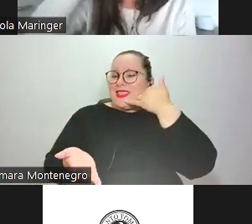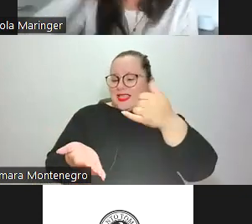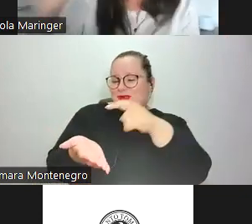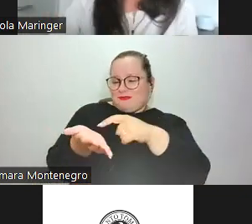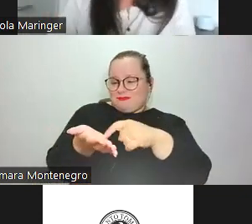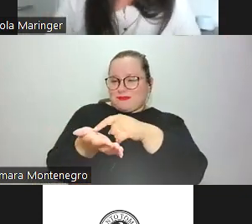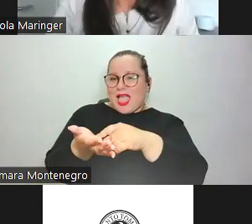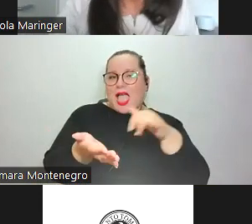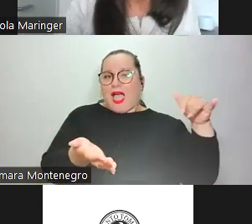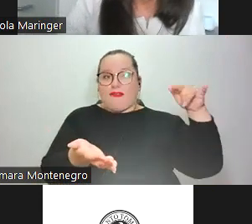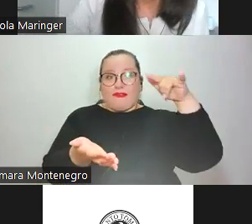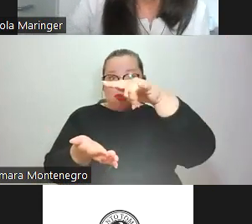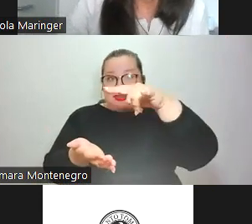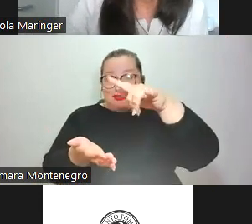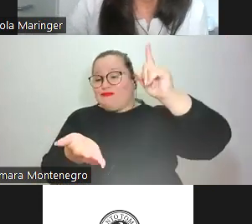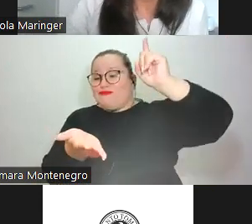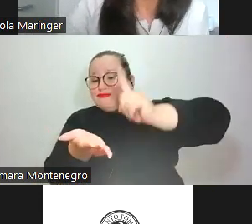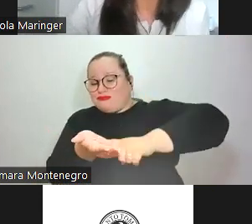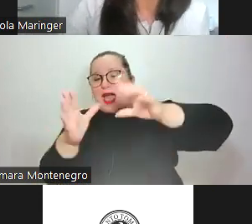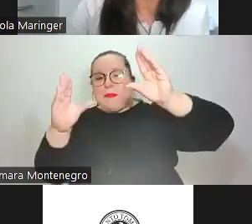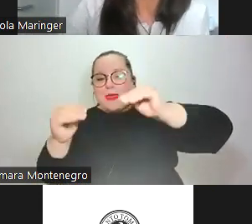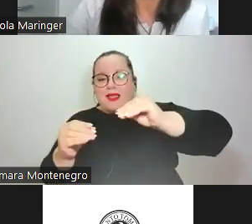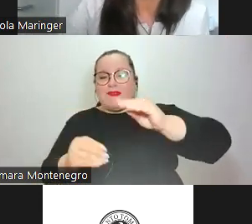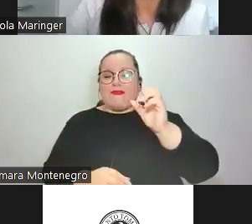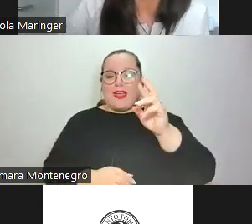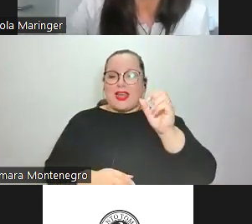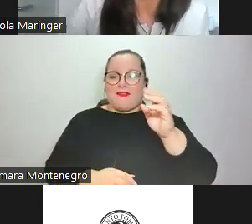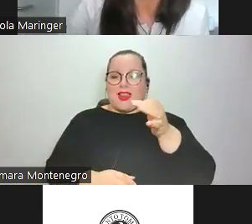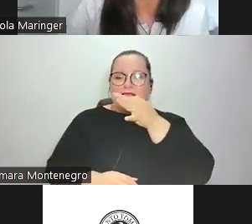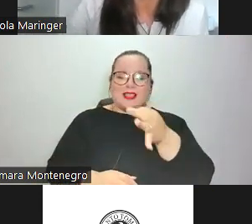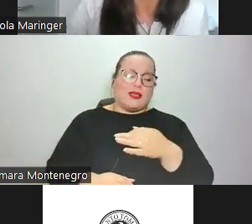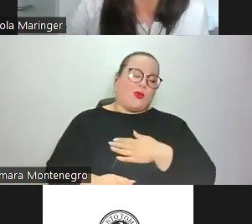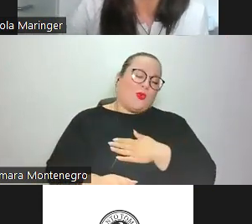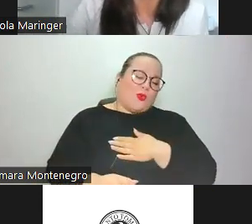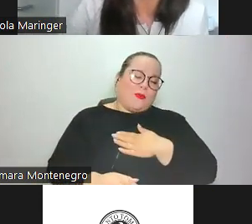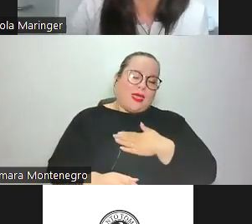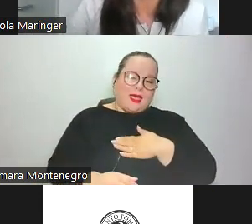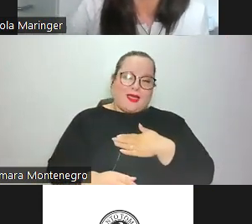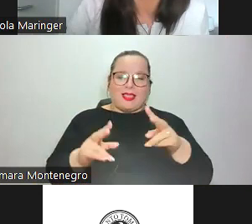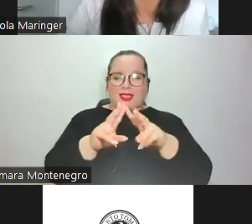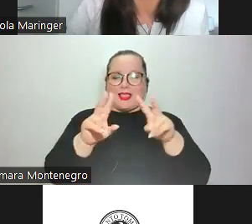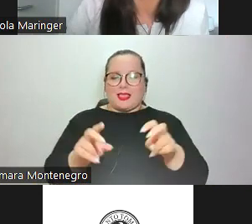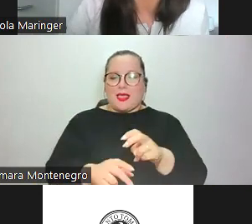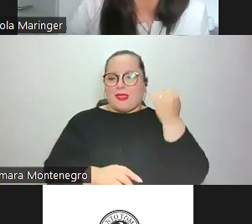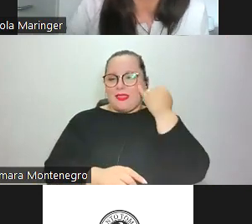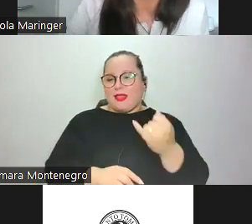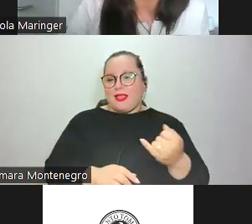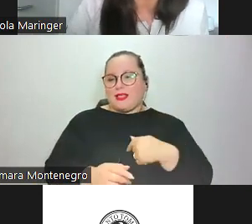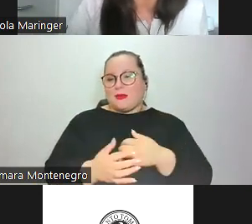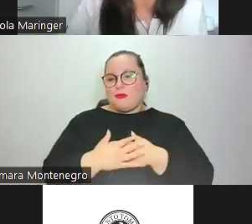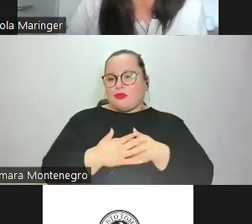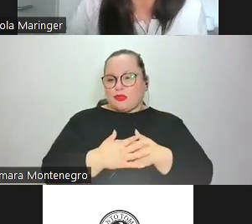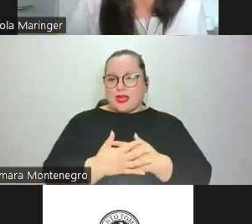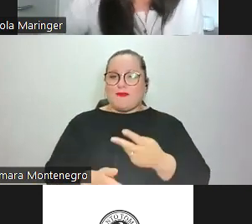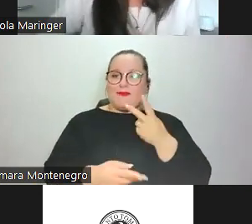Oh, buena, buena. Buena. Y mira, y Bárbara nos dice que le encanta, Bárbara Cortés, el tema de la inteligencia emocional. Oye, ¿ves?